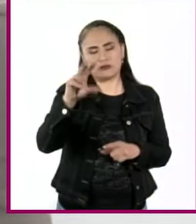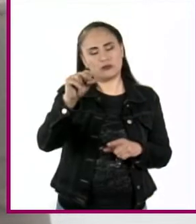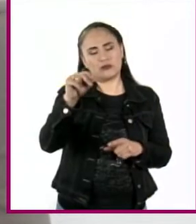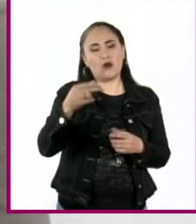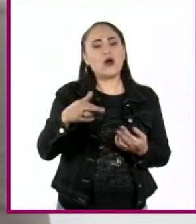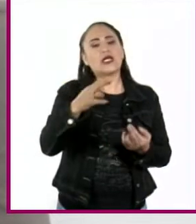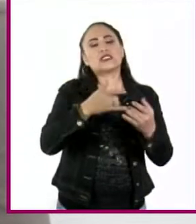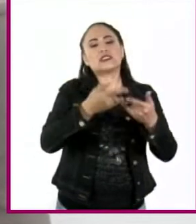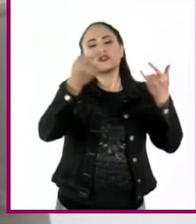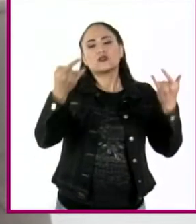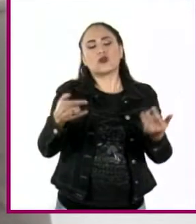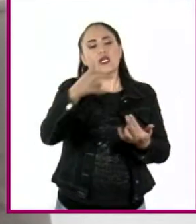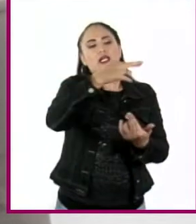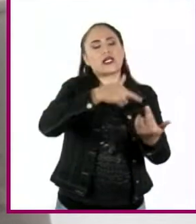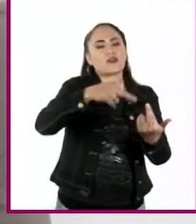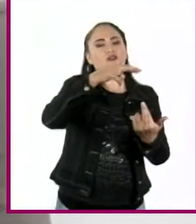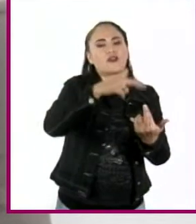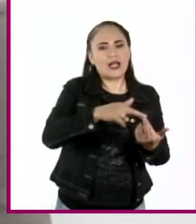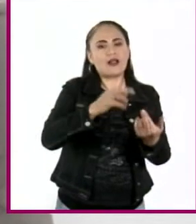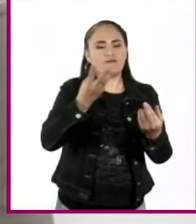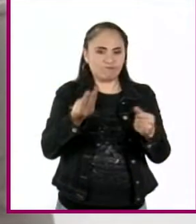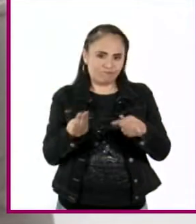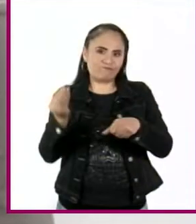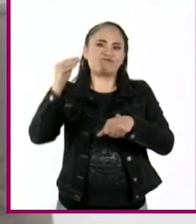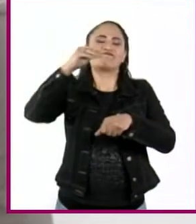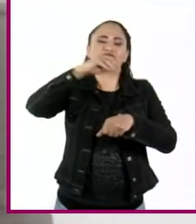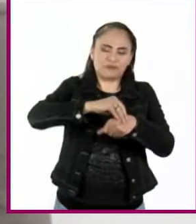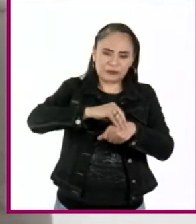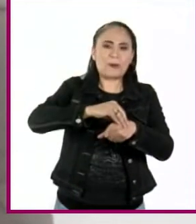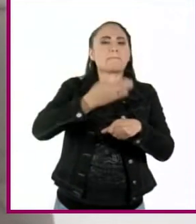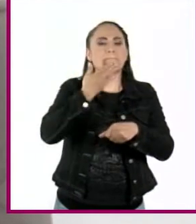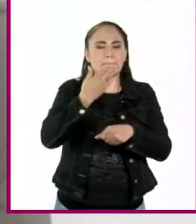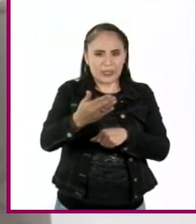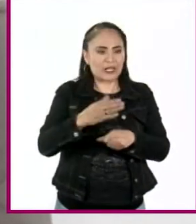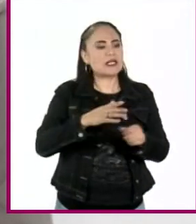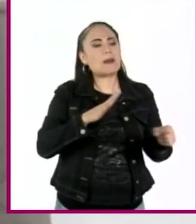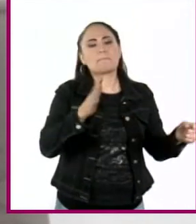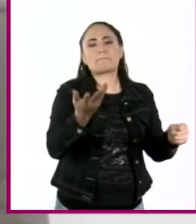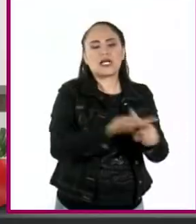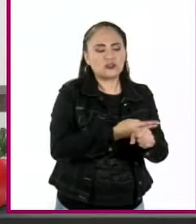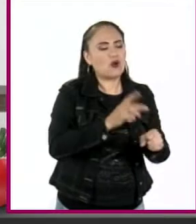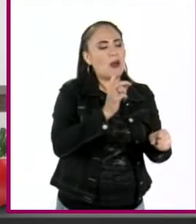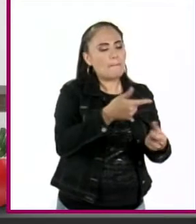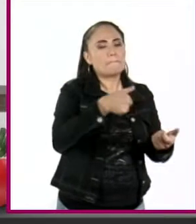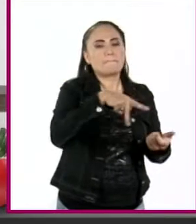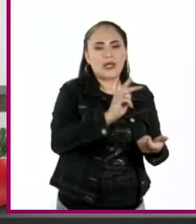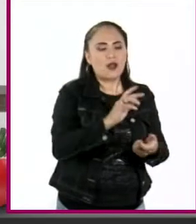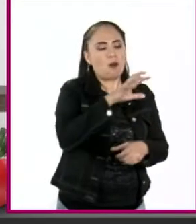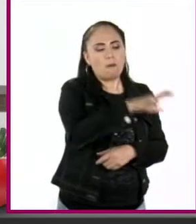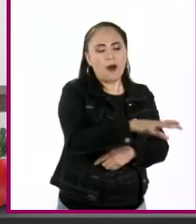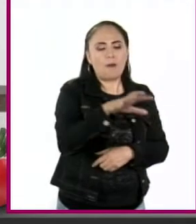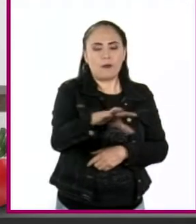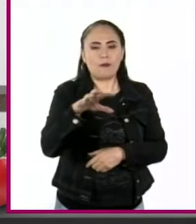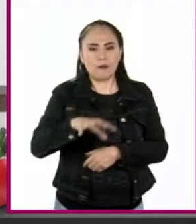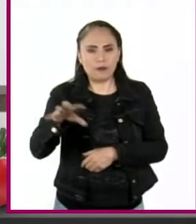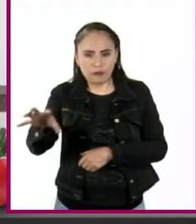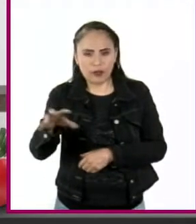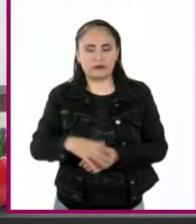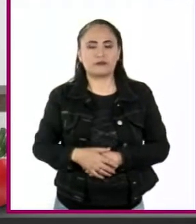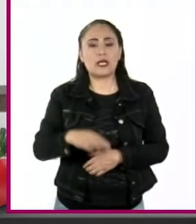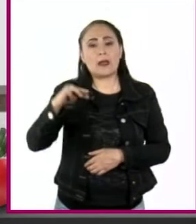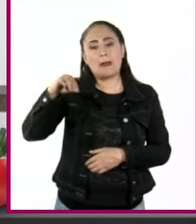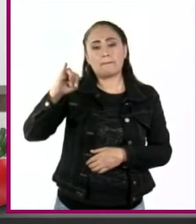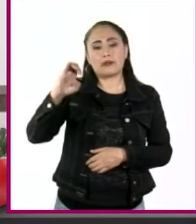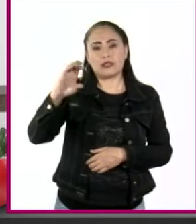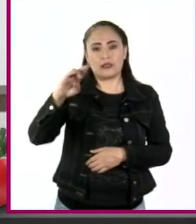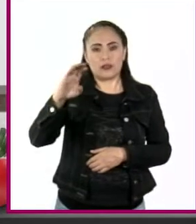historia regional emerge como un buen complemento que da especificidad a los grandes procesos históricos. Los hechos historiables de la microhistoria son